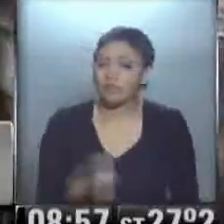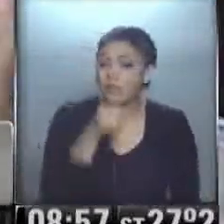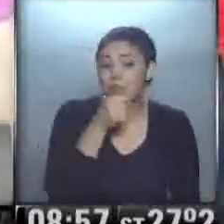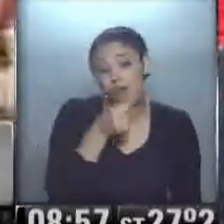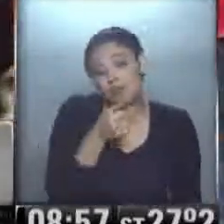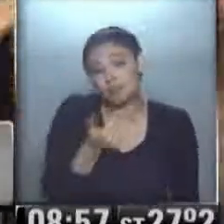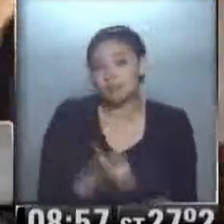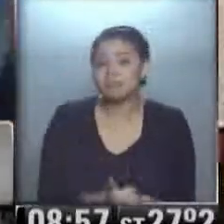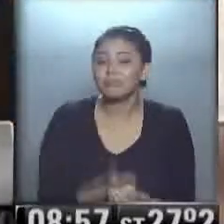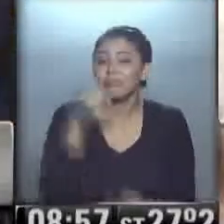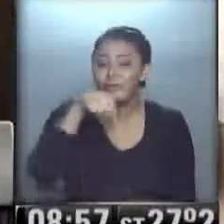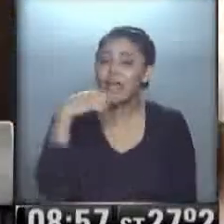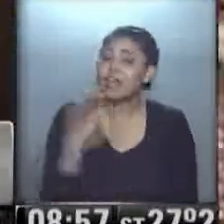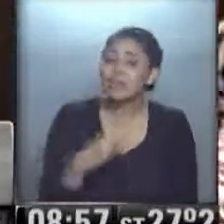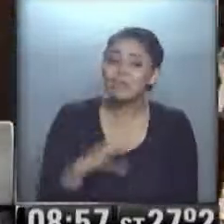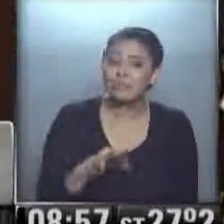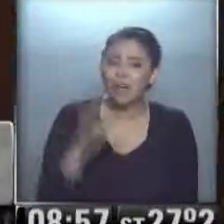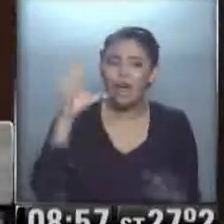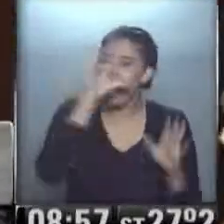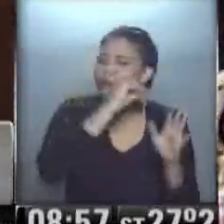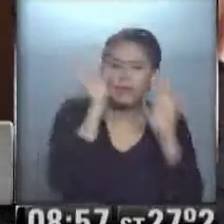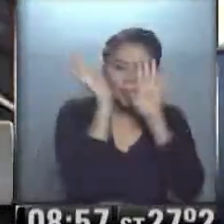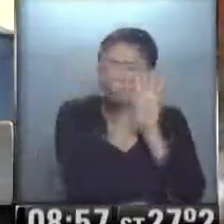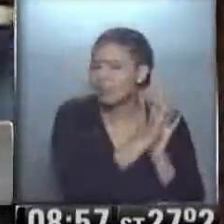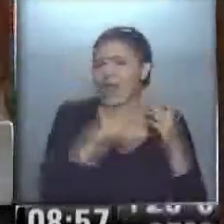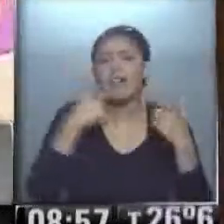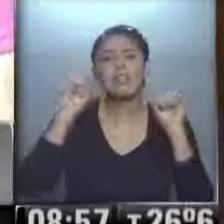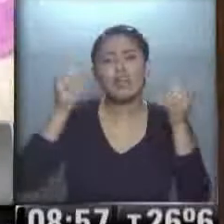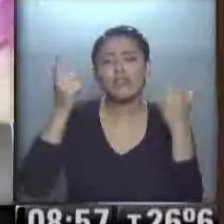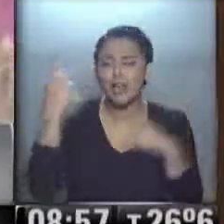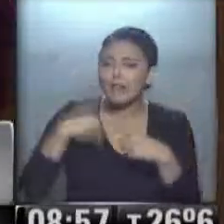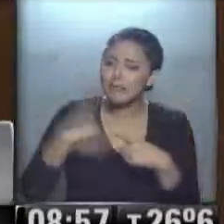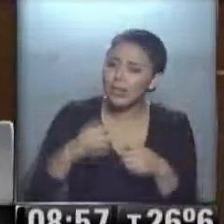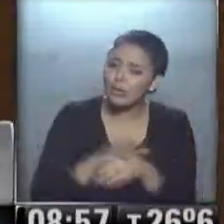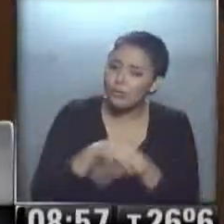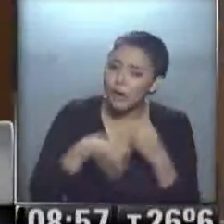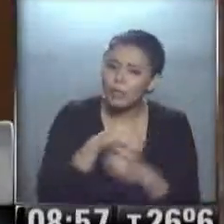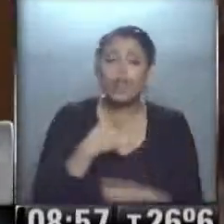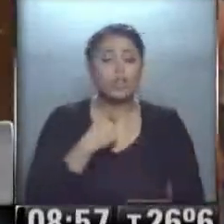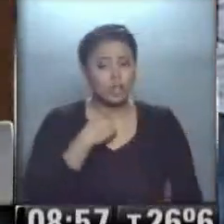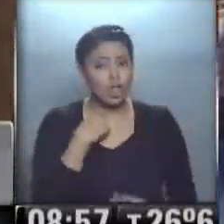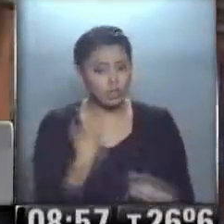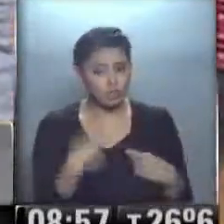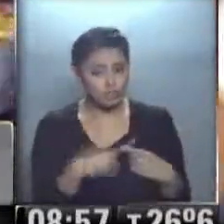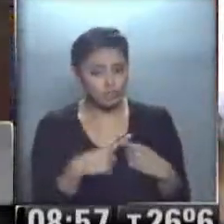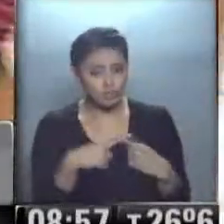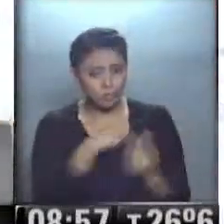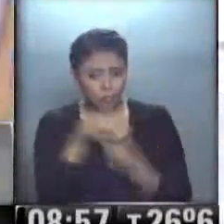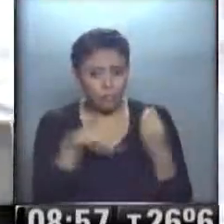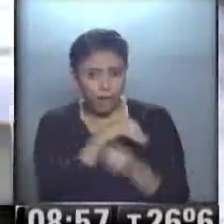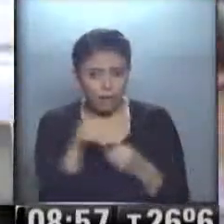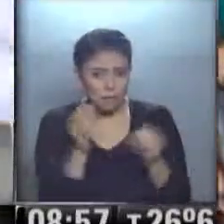bueno ahora hay que hay que olvidar su peso ya disfrutar un poco la familia yo disfruto con la familia